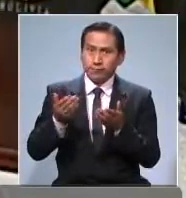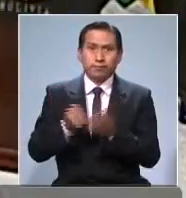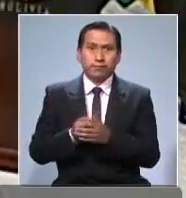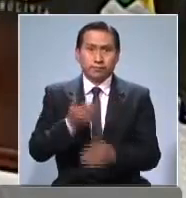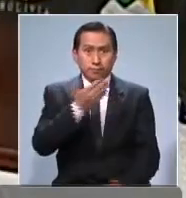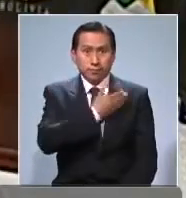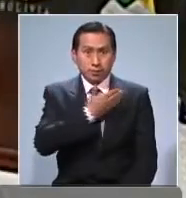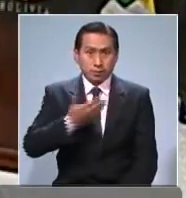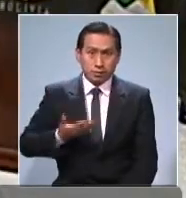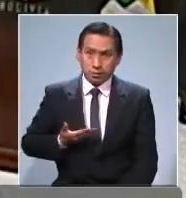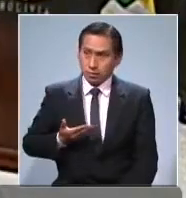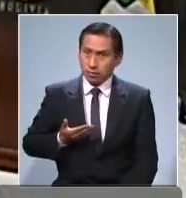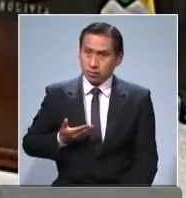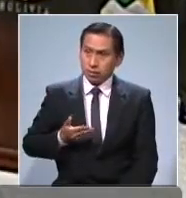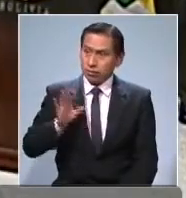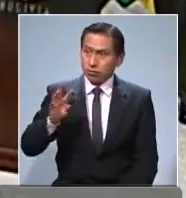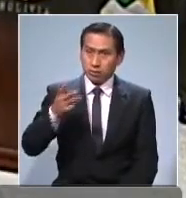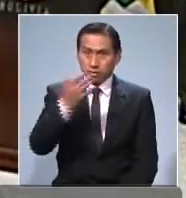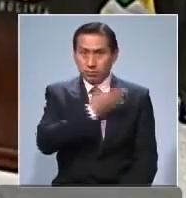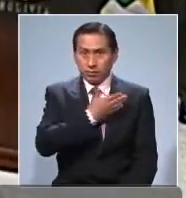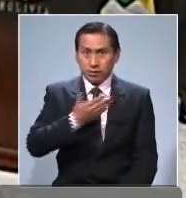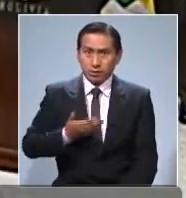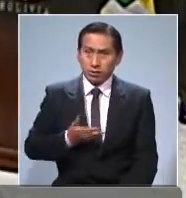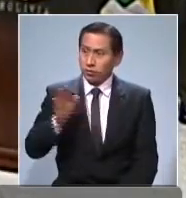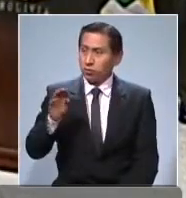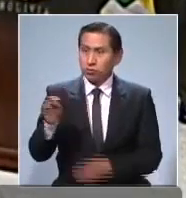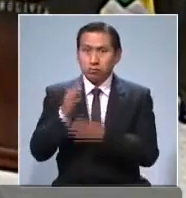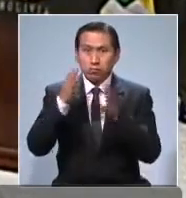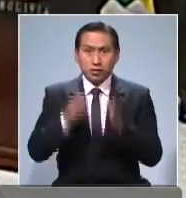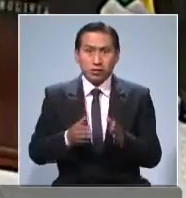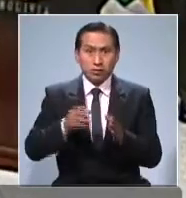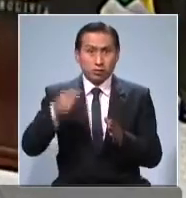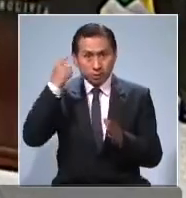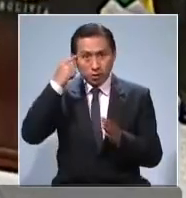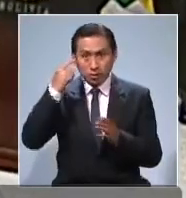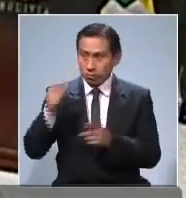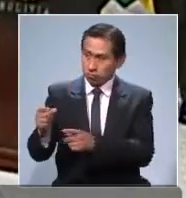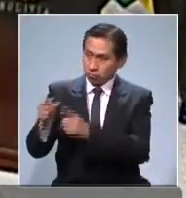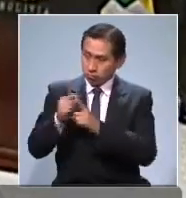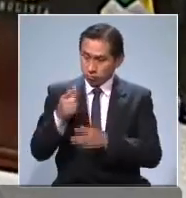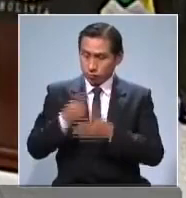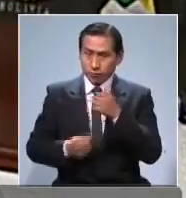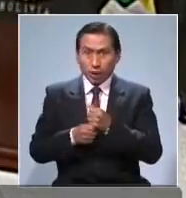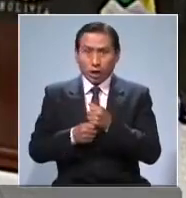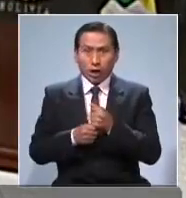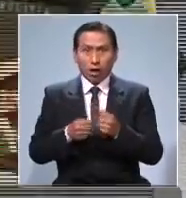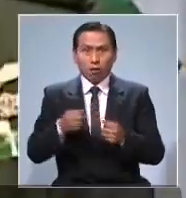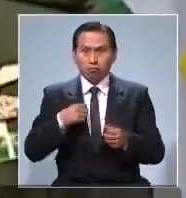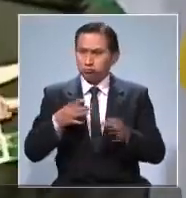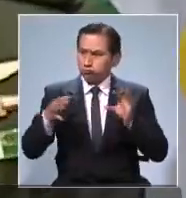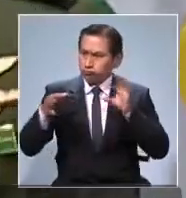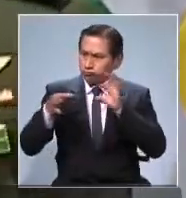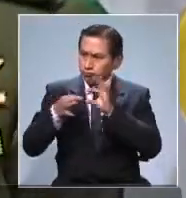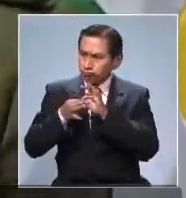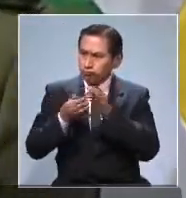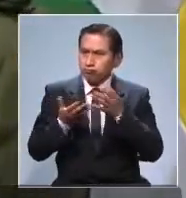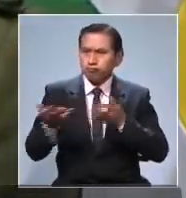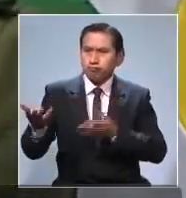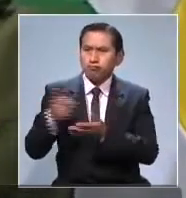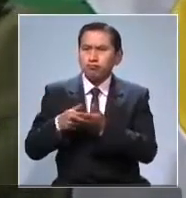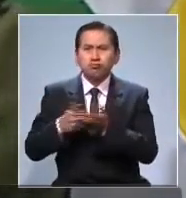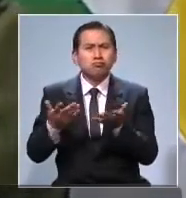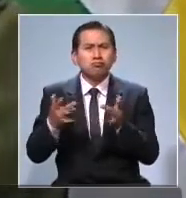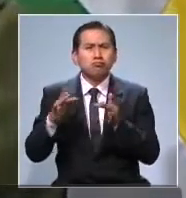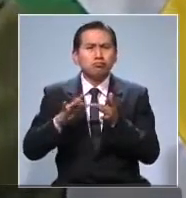del presidente, del señor vicepresidente, del señor ministro, vamos a generar lazos estratégicos que nos